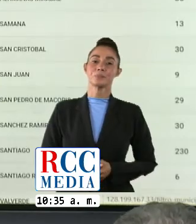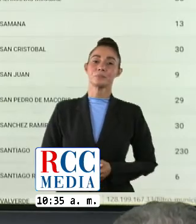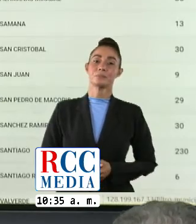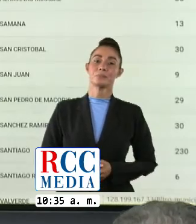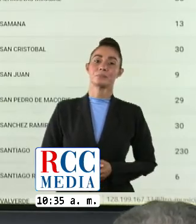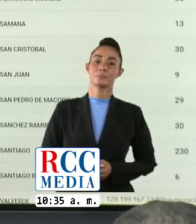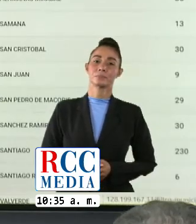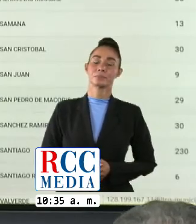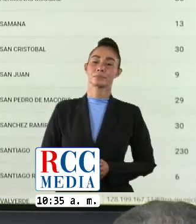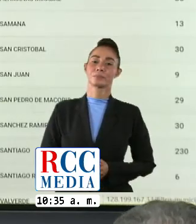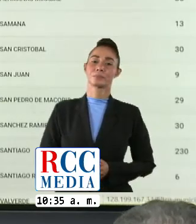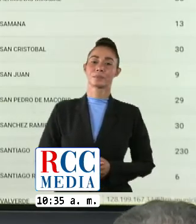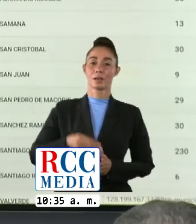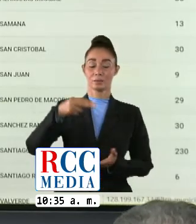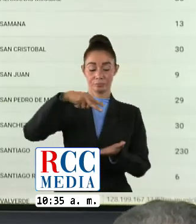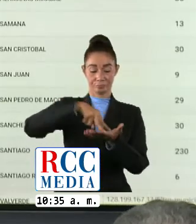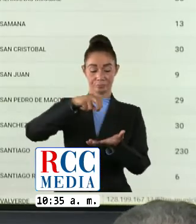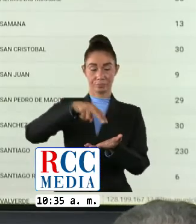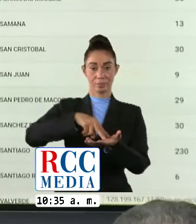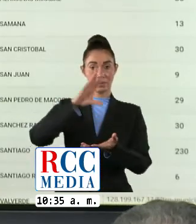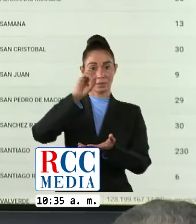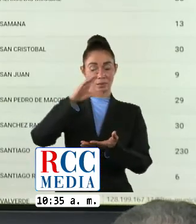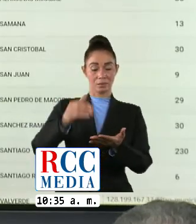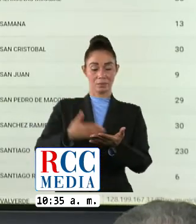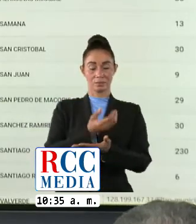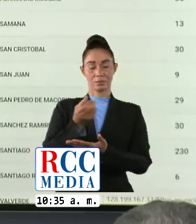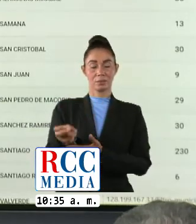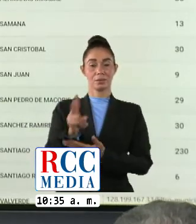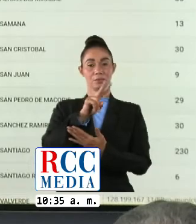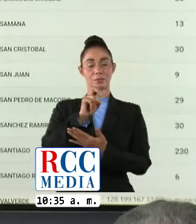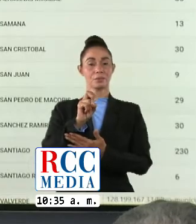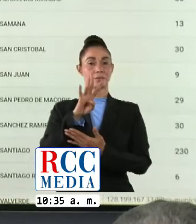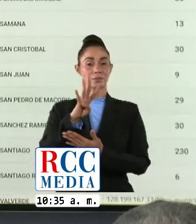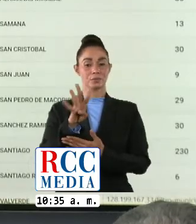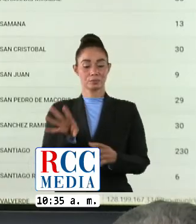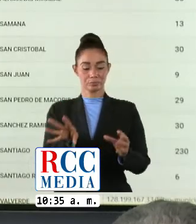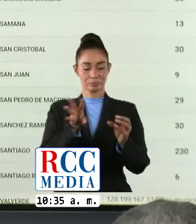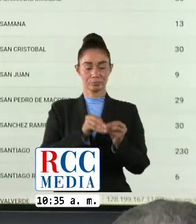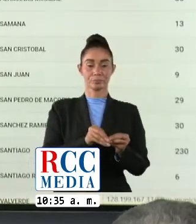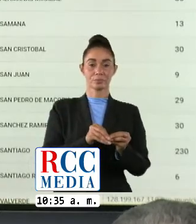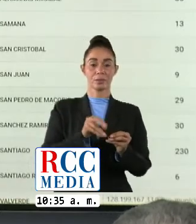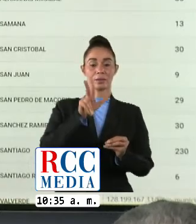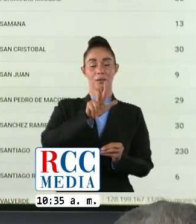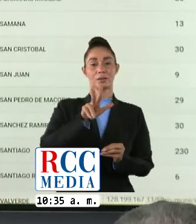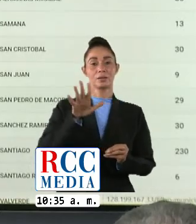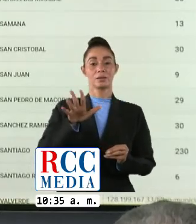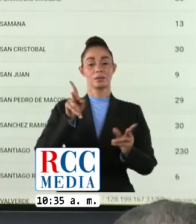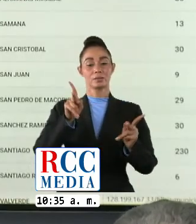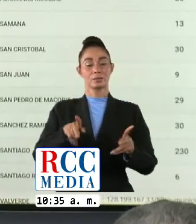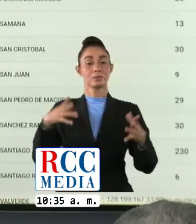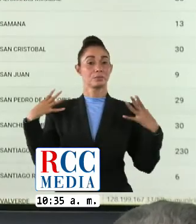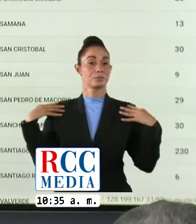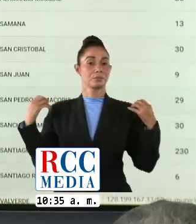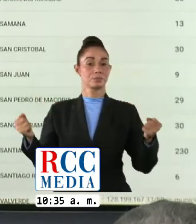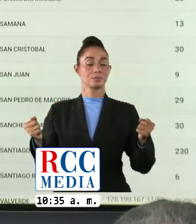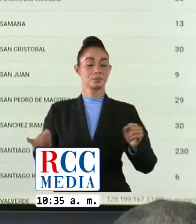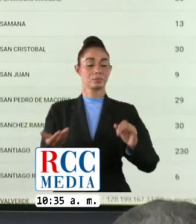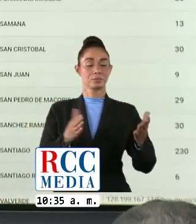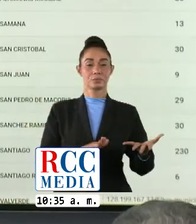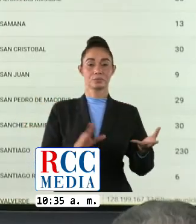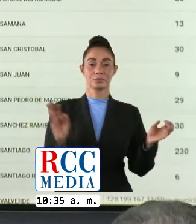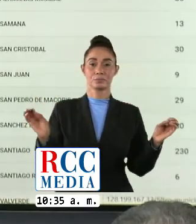Hermanas Mirabal, 0 casos nuevos, 204 acumulados, 35 recuperados,